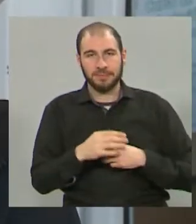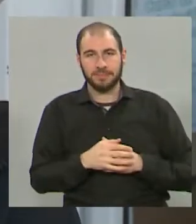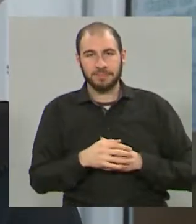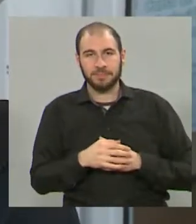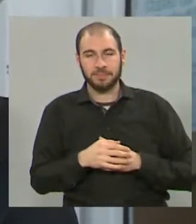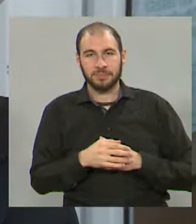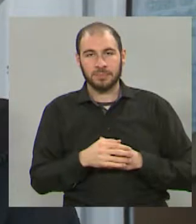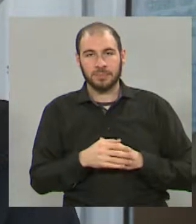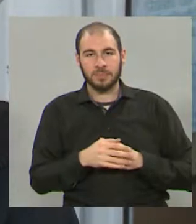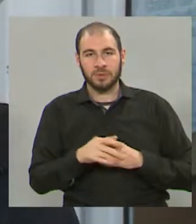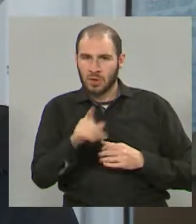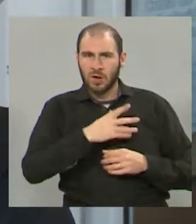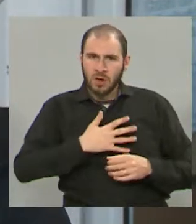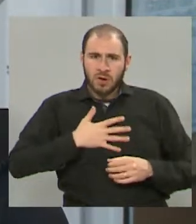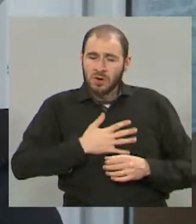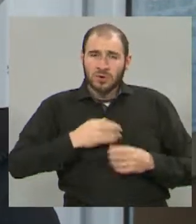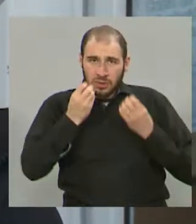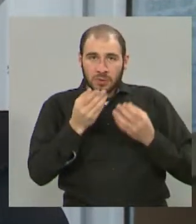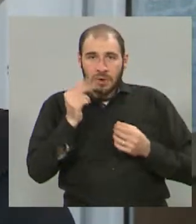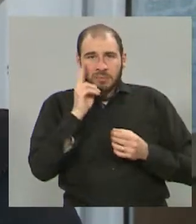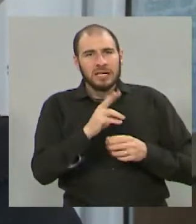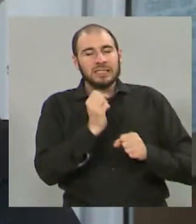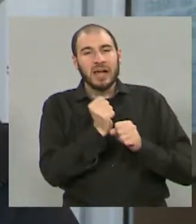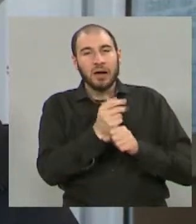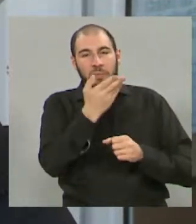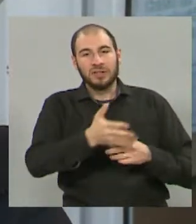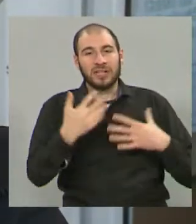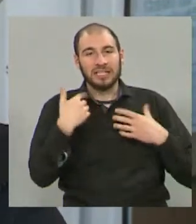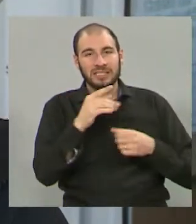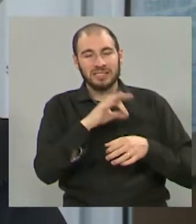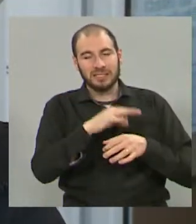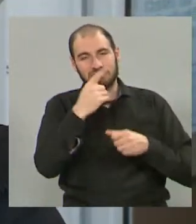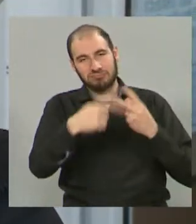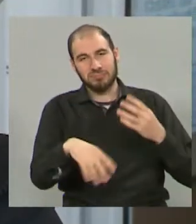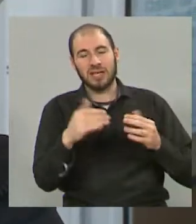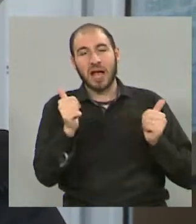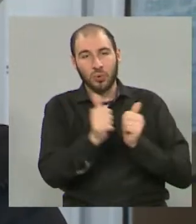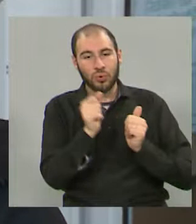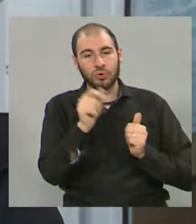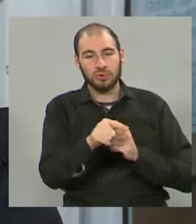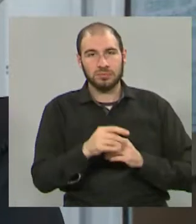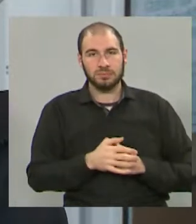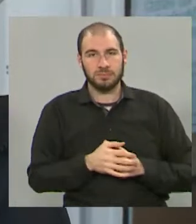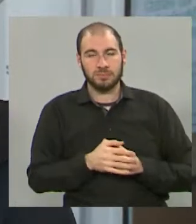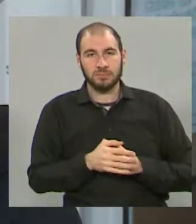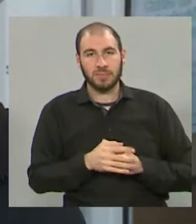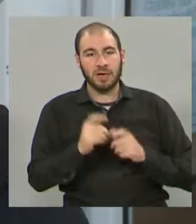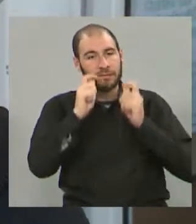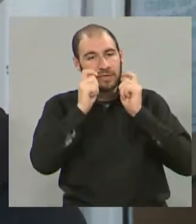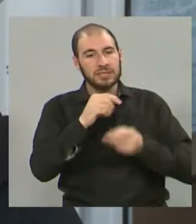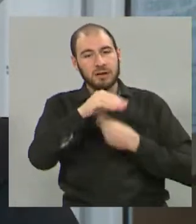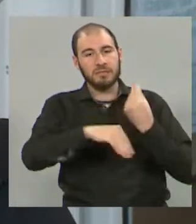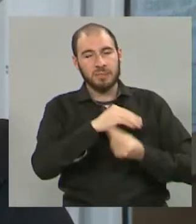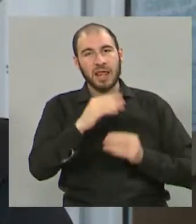verdad quedaron emocionados porque vieron el trabajo los agentes sanitarios acompañaron el trabajo de los agentes sanitarios visitando